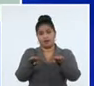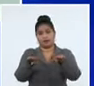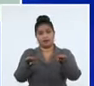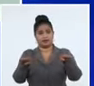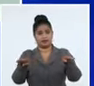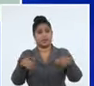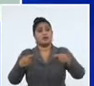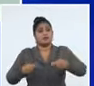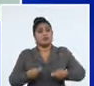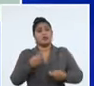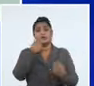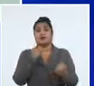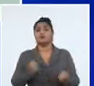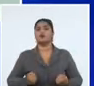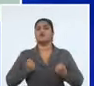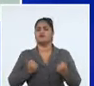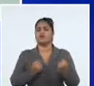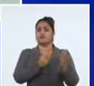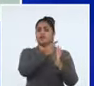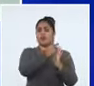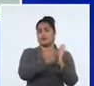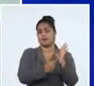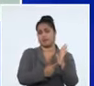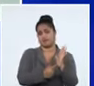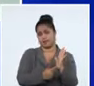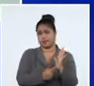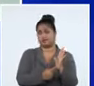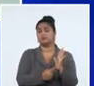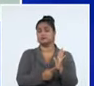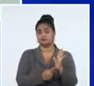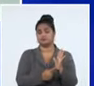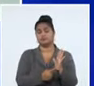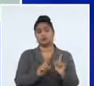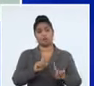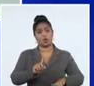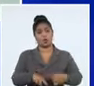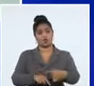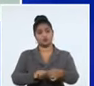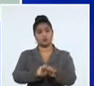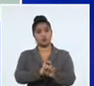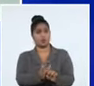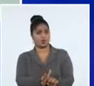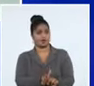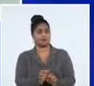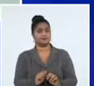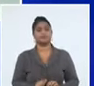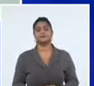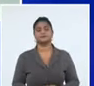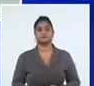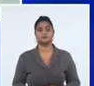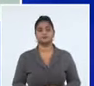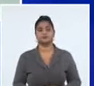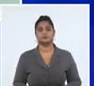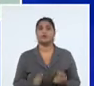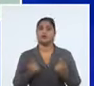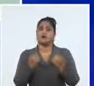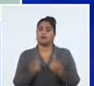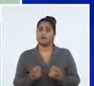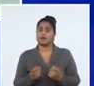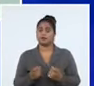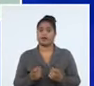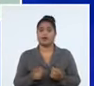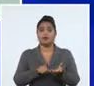medidas por el riesgo elevado que tiene de la transmisión. Y creo que son estas, Villa Clara,